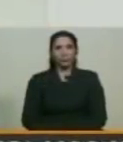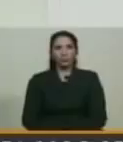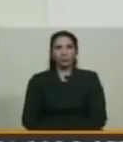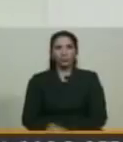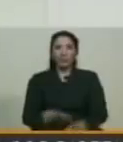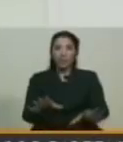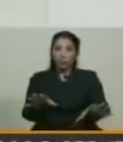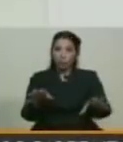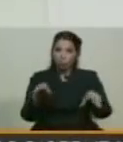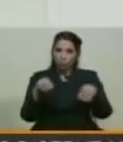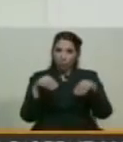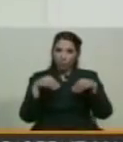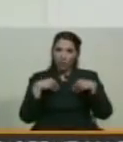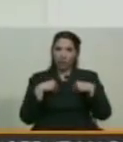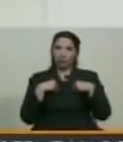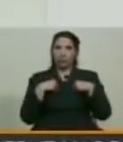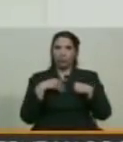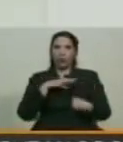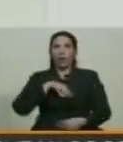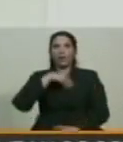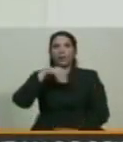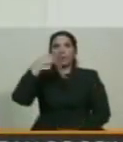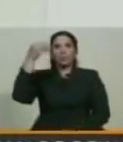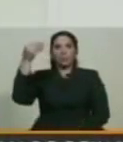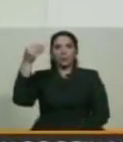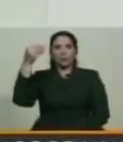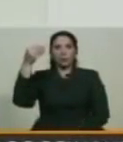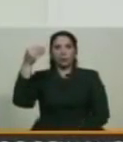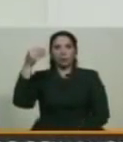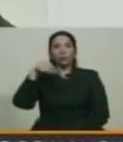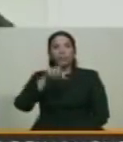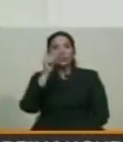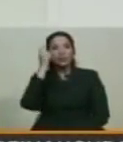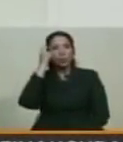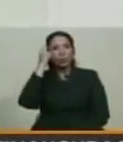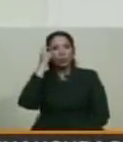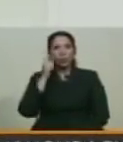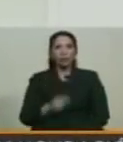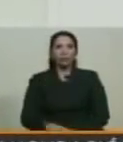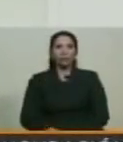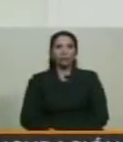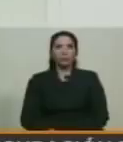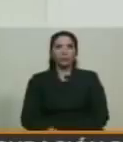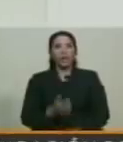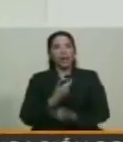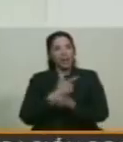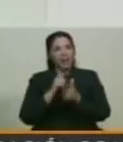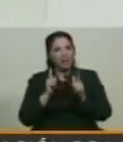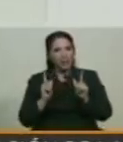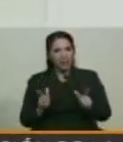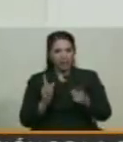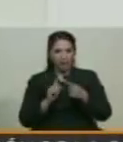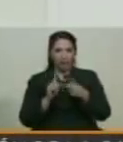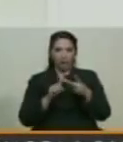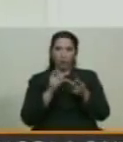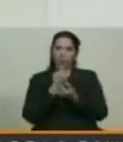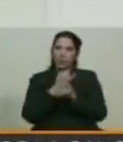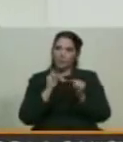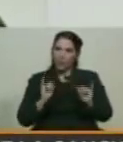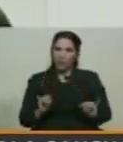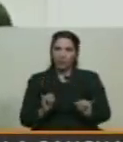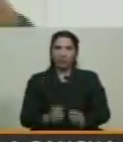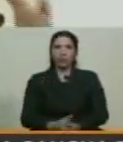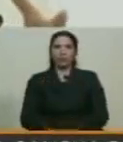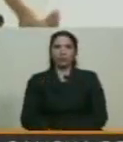tomando el espíritu de esas fechas, el espíritu libertario, el espíritu independentista, el